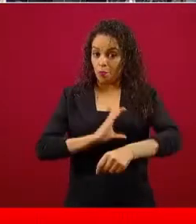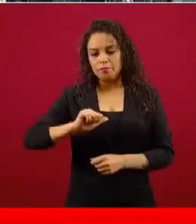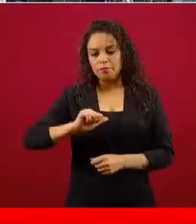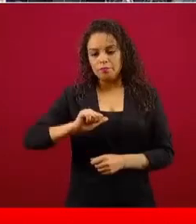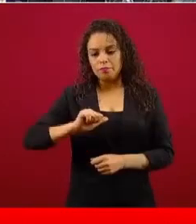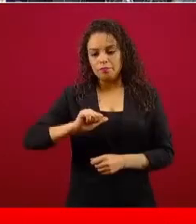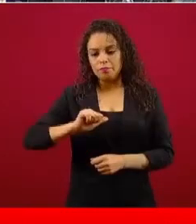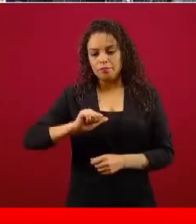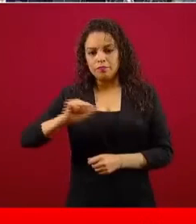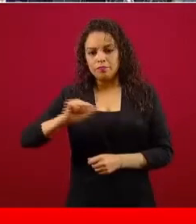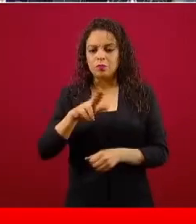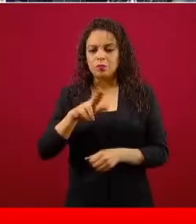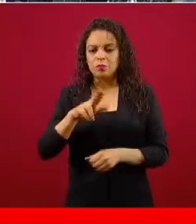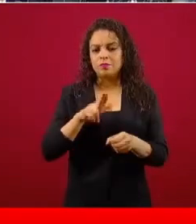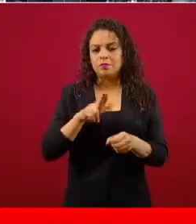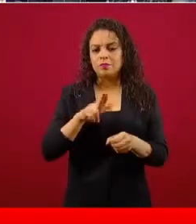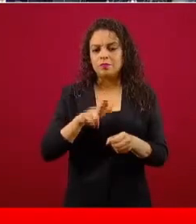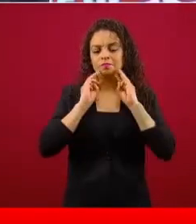En